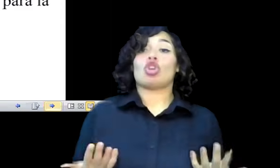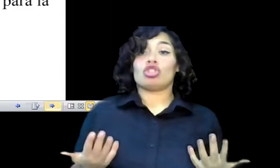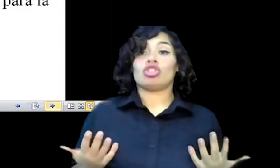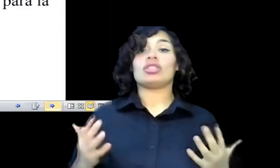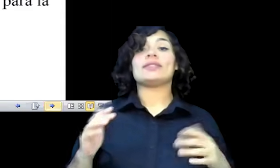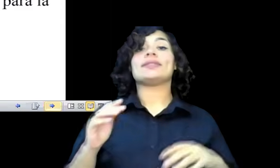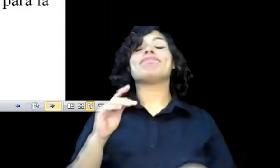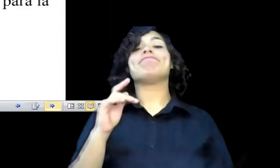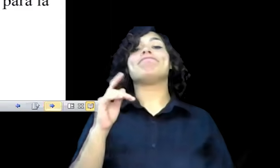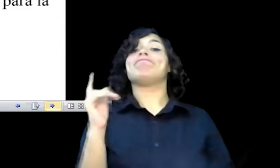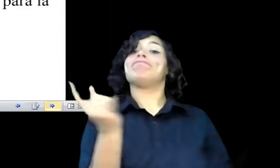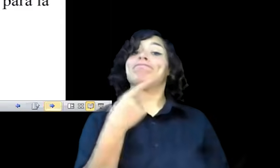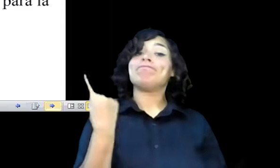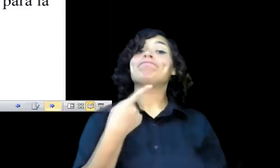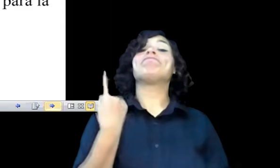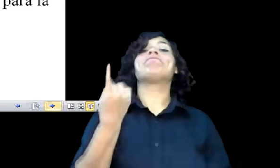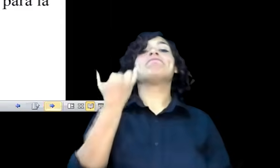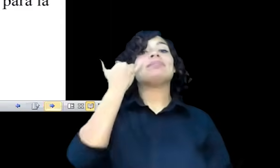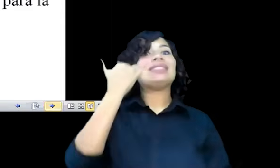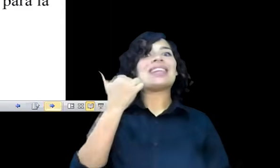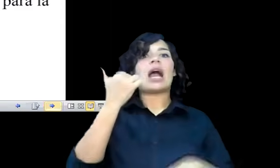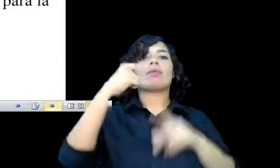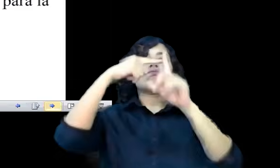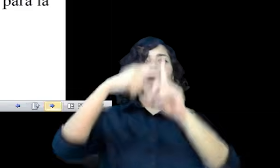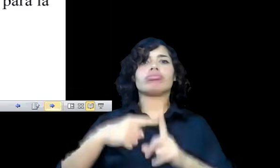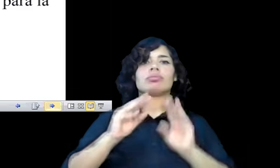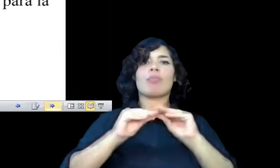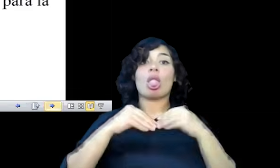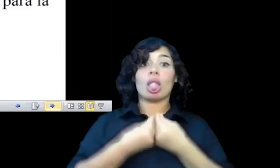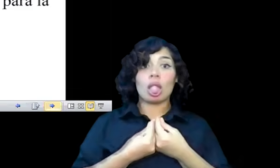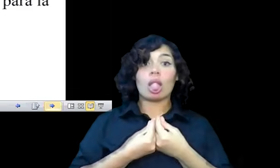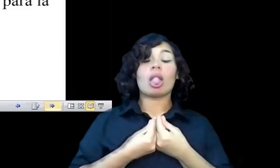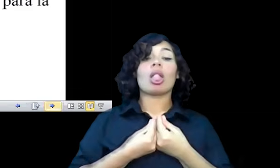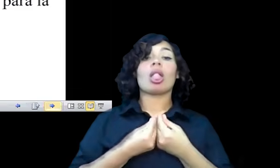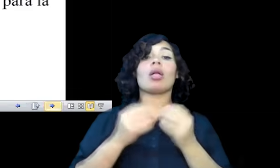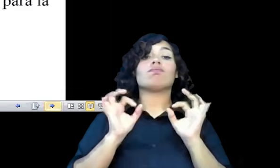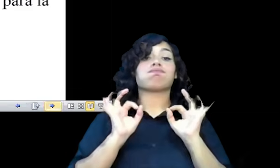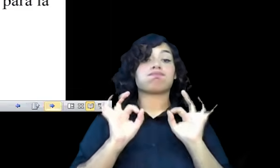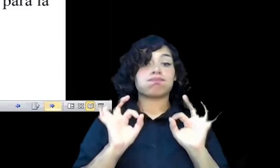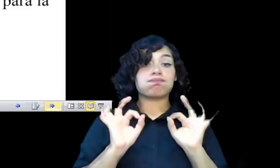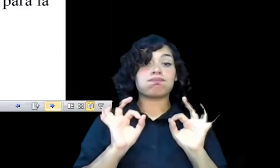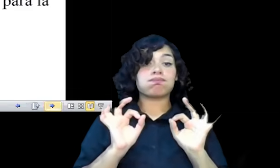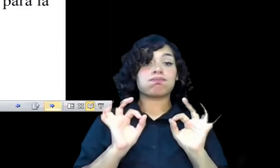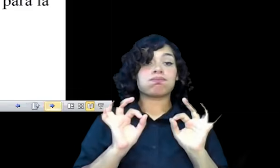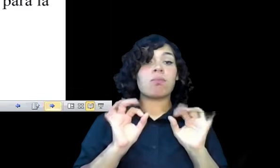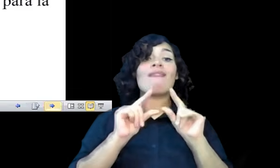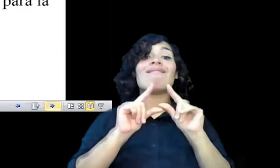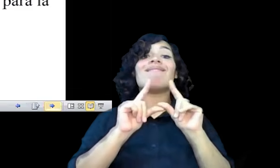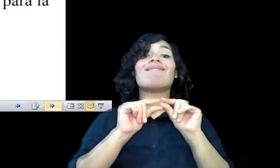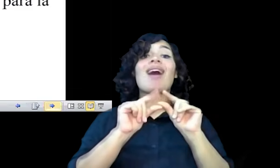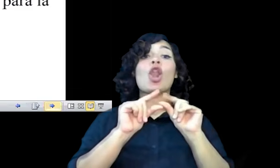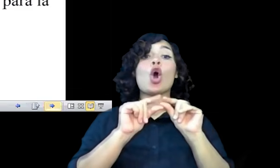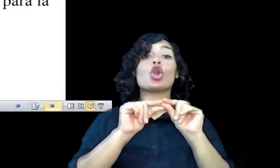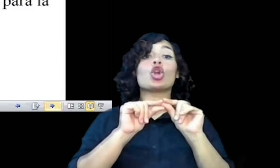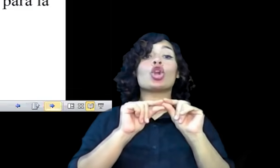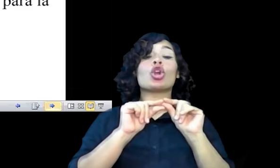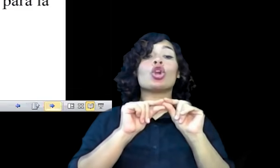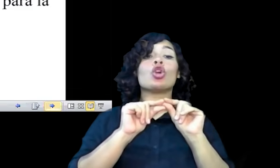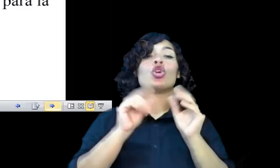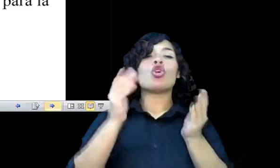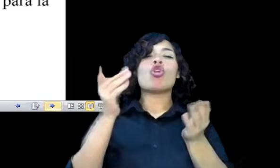Entonces, ¿sí?, una vez que hayamos tenido este valor residual, lo vamos a